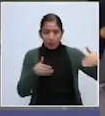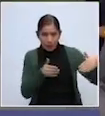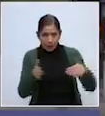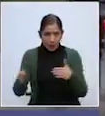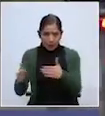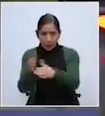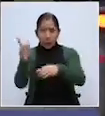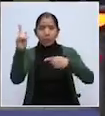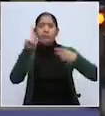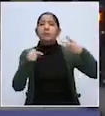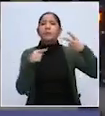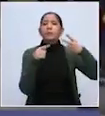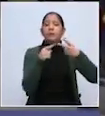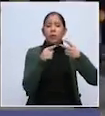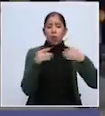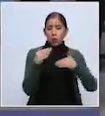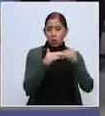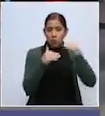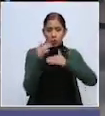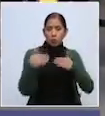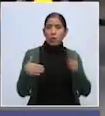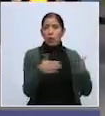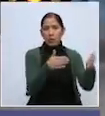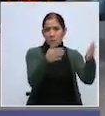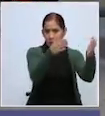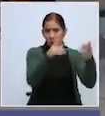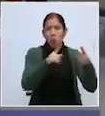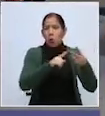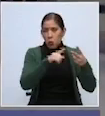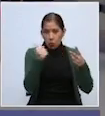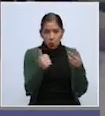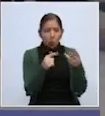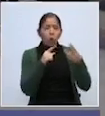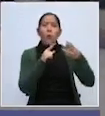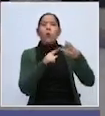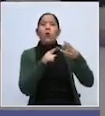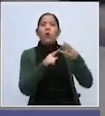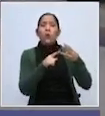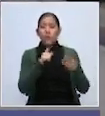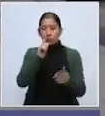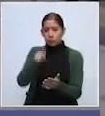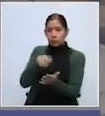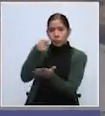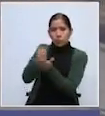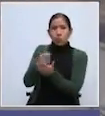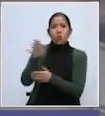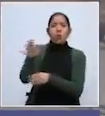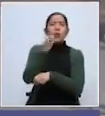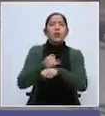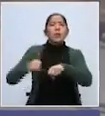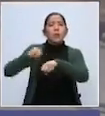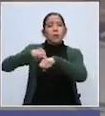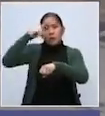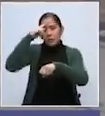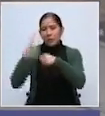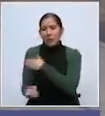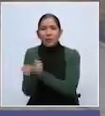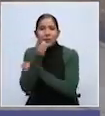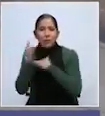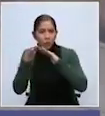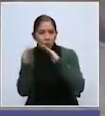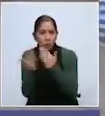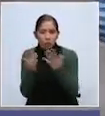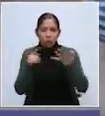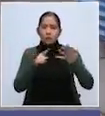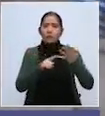Núcleo 41, la construcción del tramo Los Troncos Okinawa, el desembolso de las regalías para el desayuno escolar, ítems